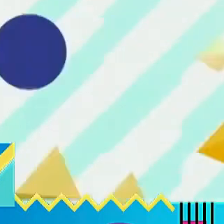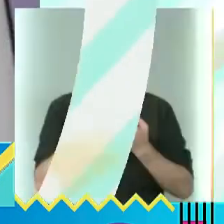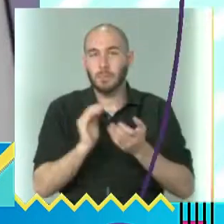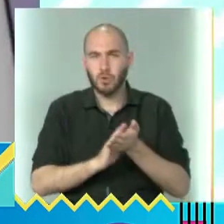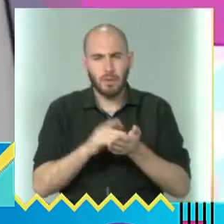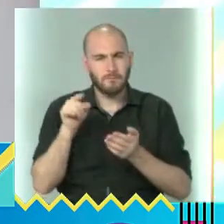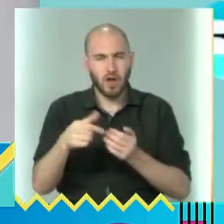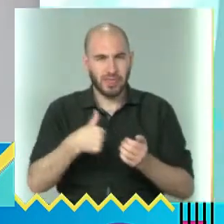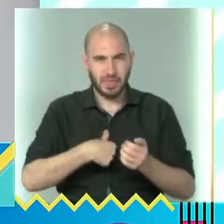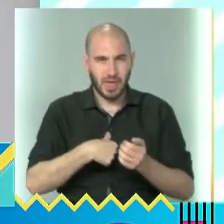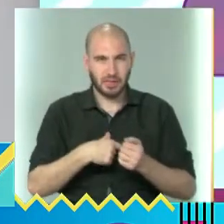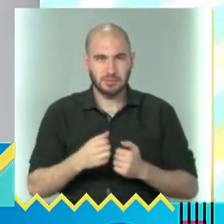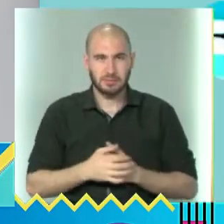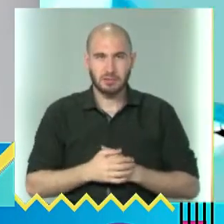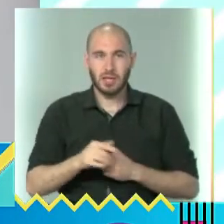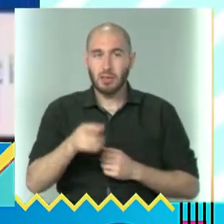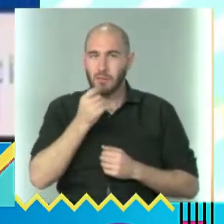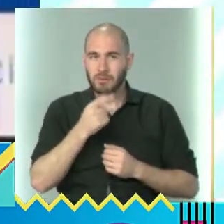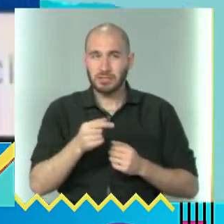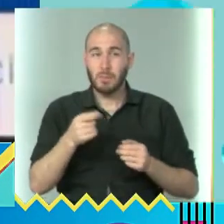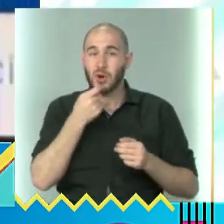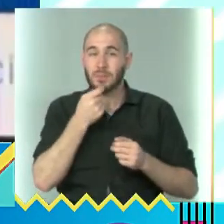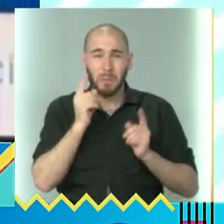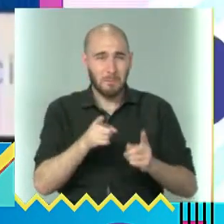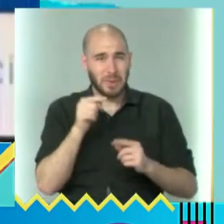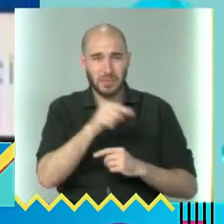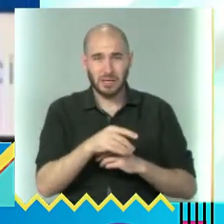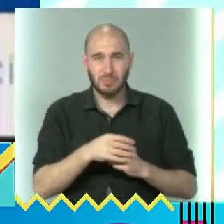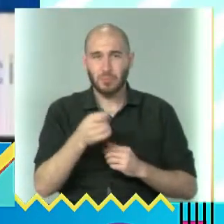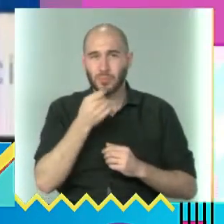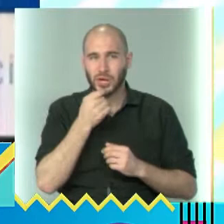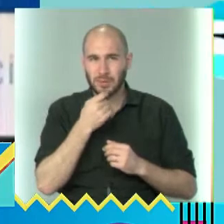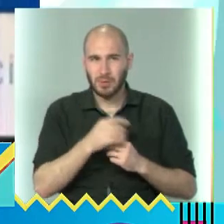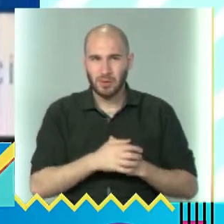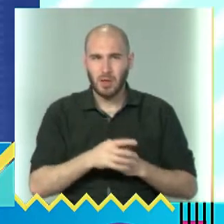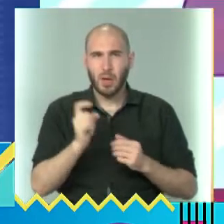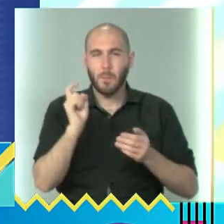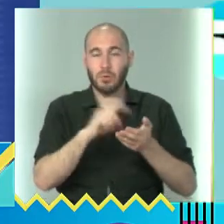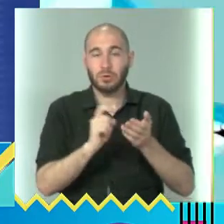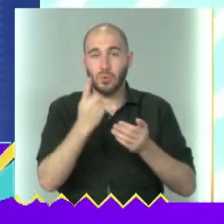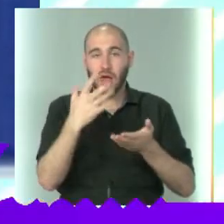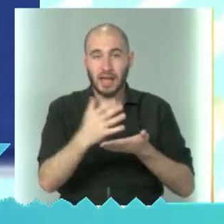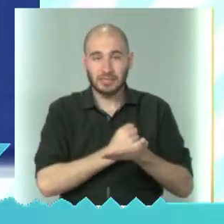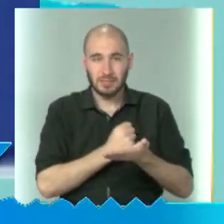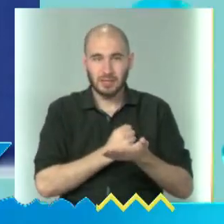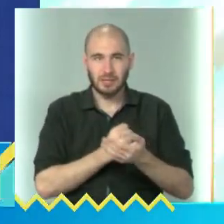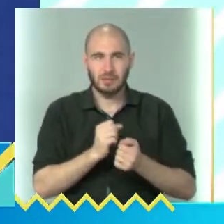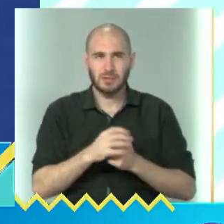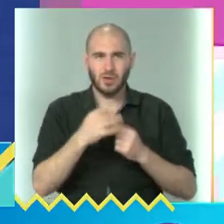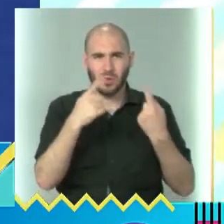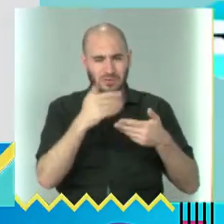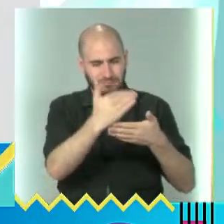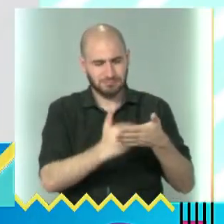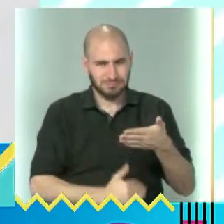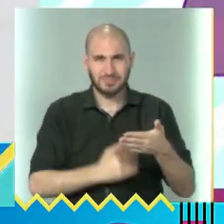vos. Yo creo que es tan simple como usar ese mismo ejemplo en esto. Si vos por un solo botón aceptaste, no puedes aceptar a esas cosas.